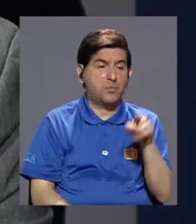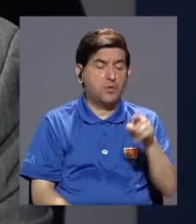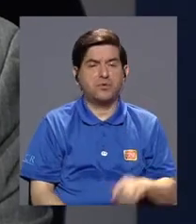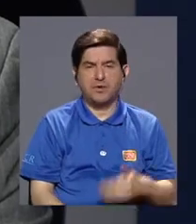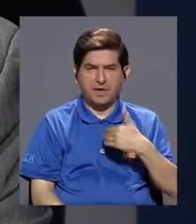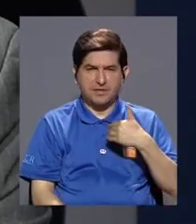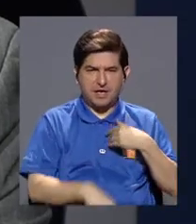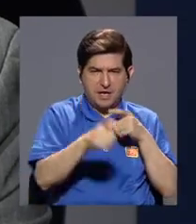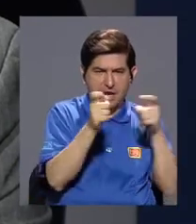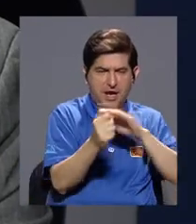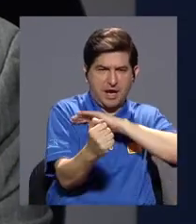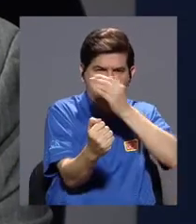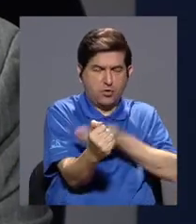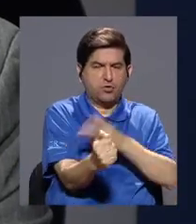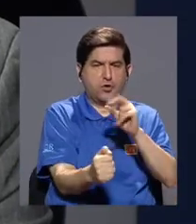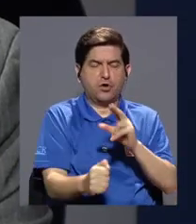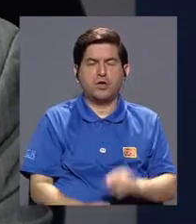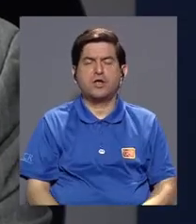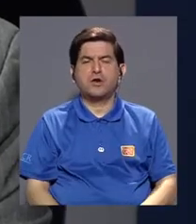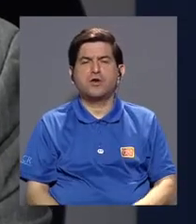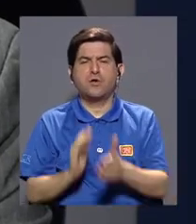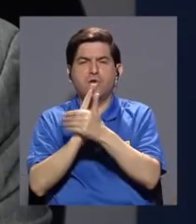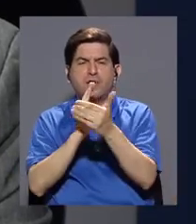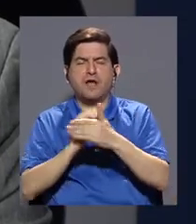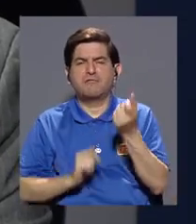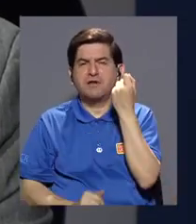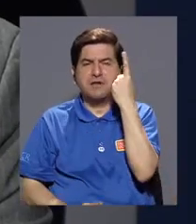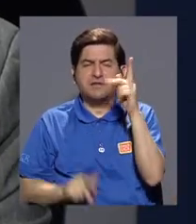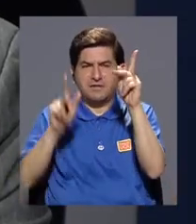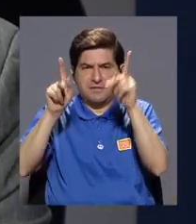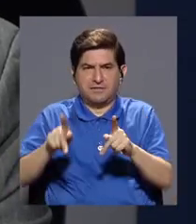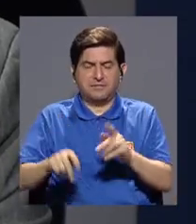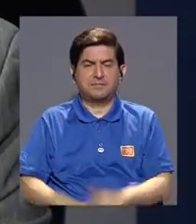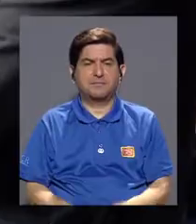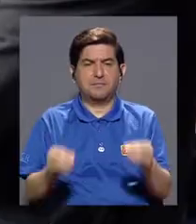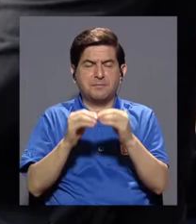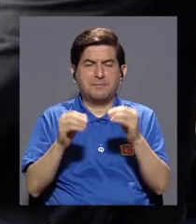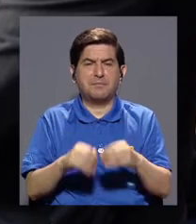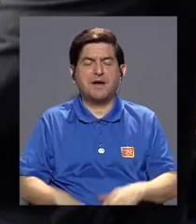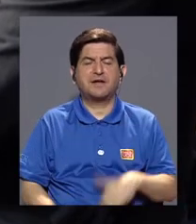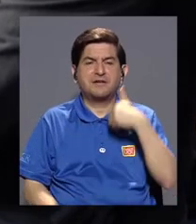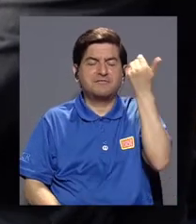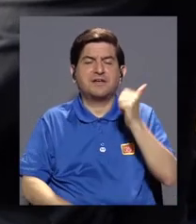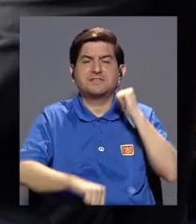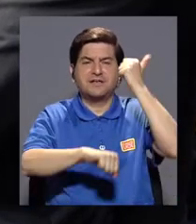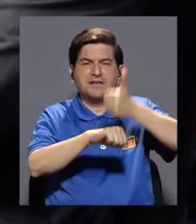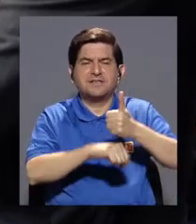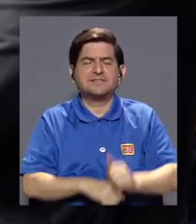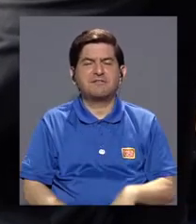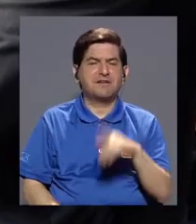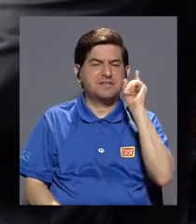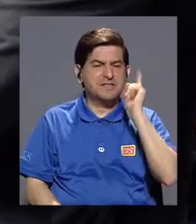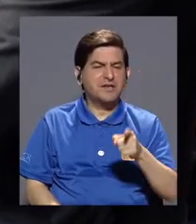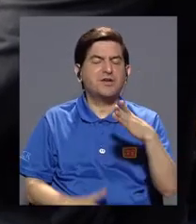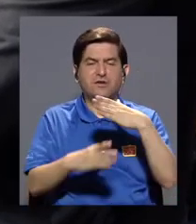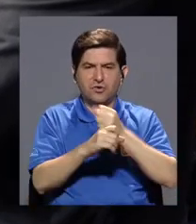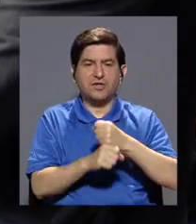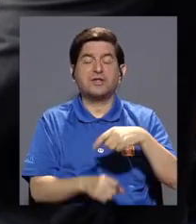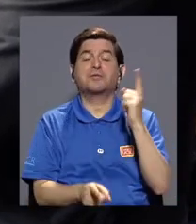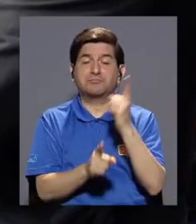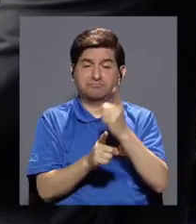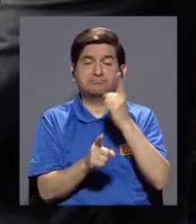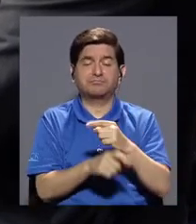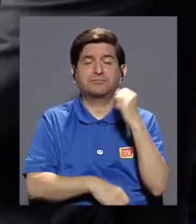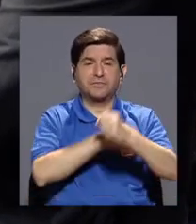el grupo de poder que la capacidad de discernimiento individual. O sea, es más fácil que le tiren línea. Por ejemplo, que le tiren línea,